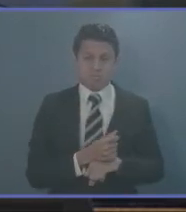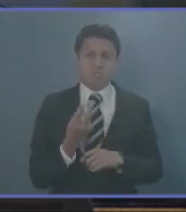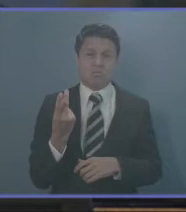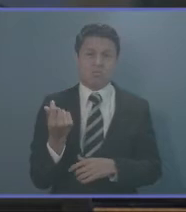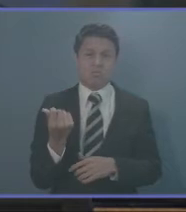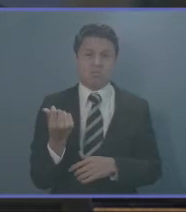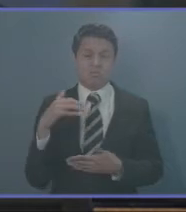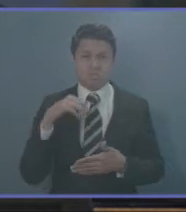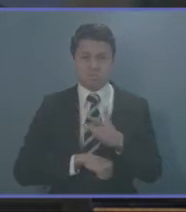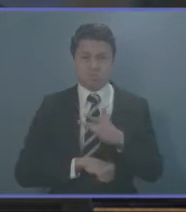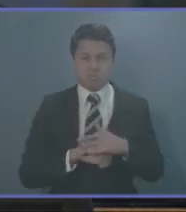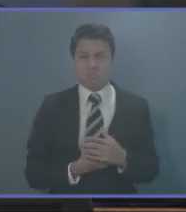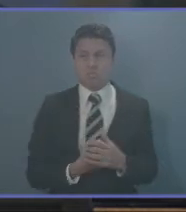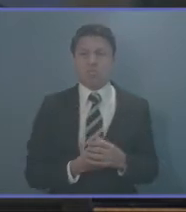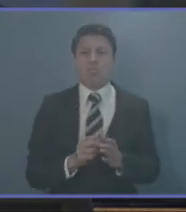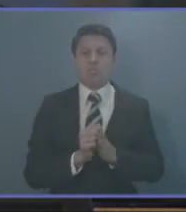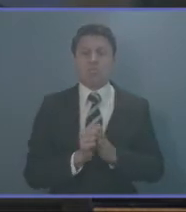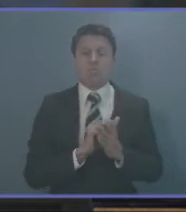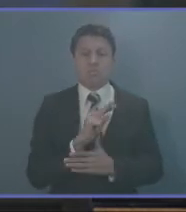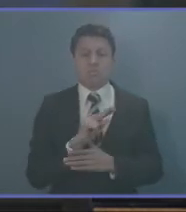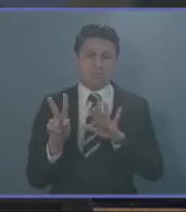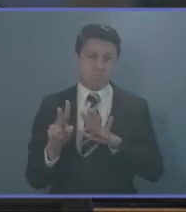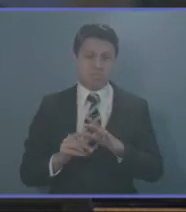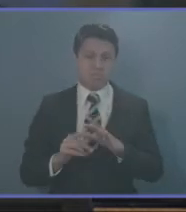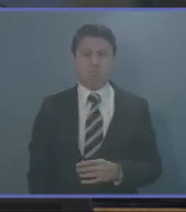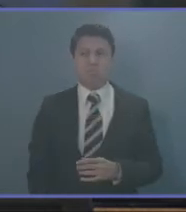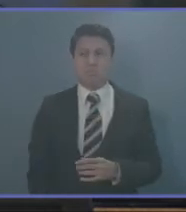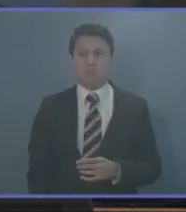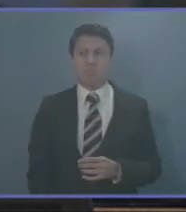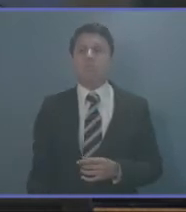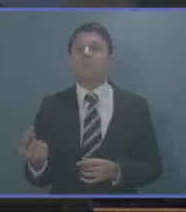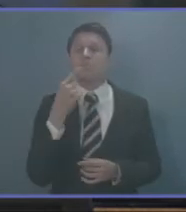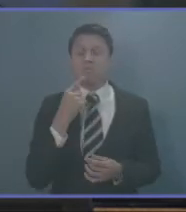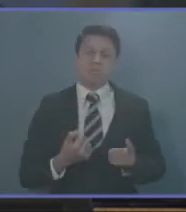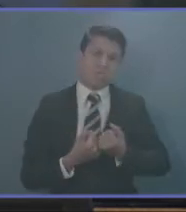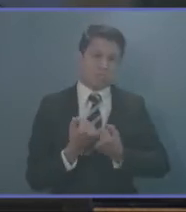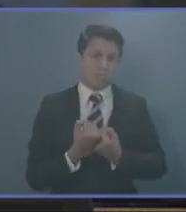Deber de permitir la fiscalización, artículo 27. Los